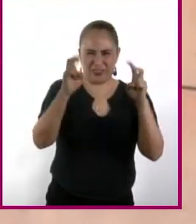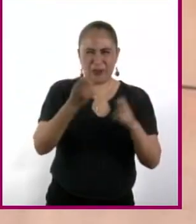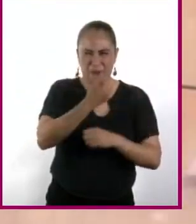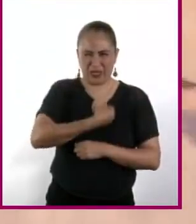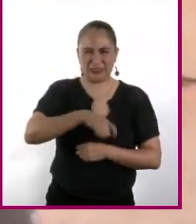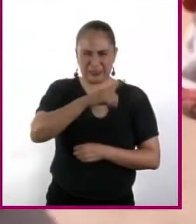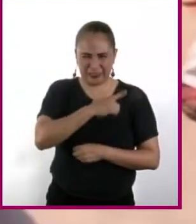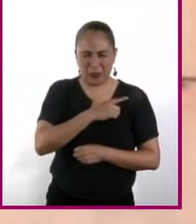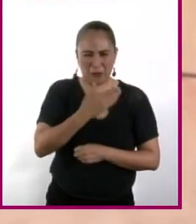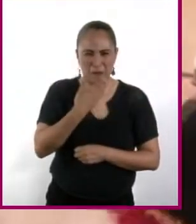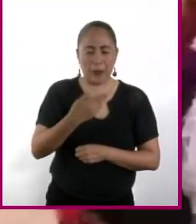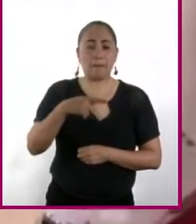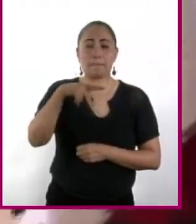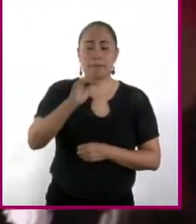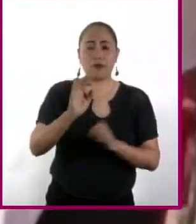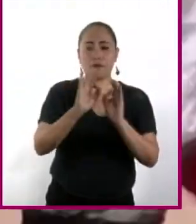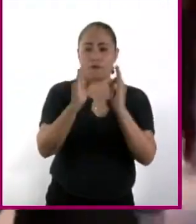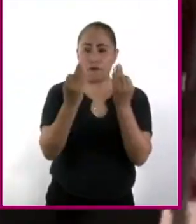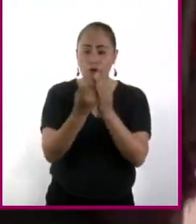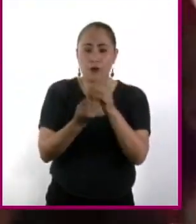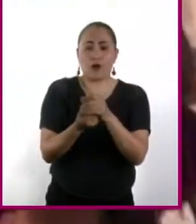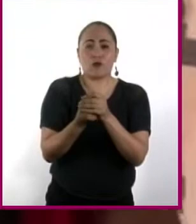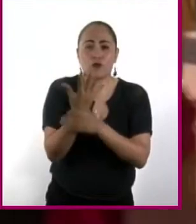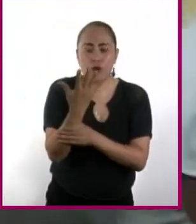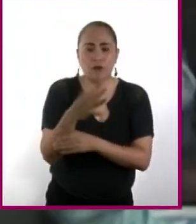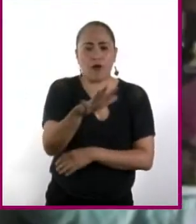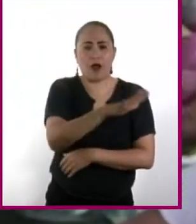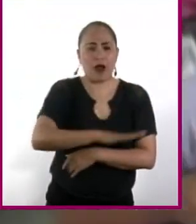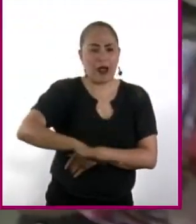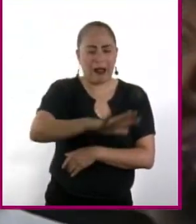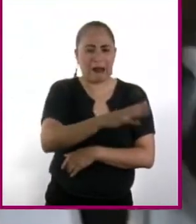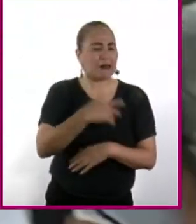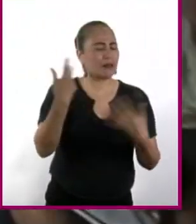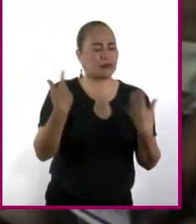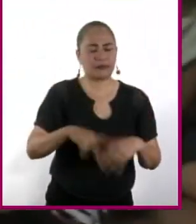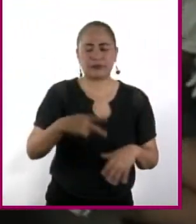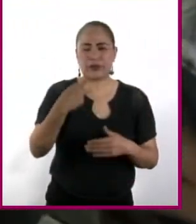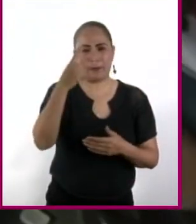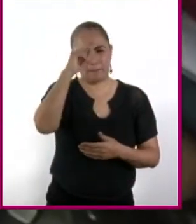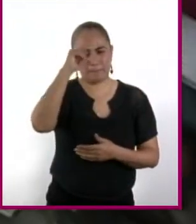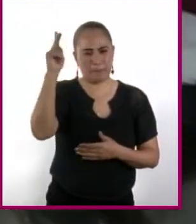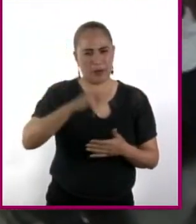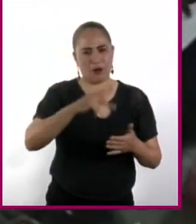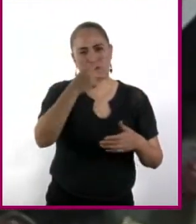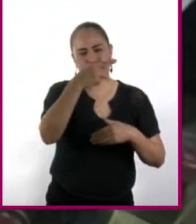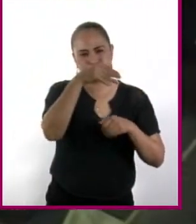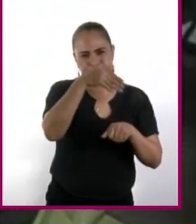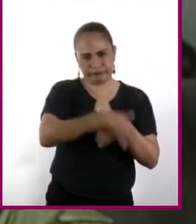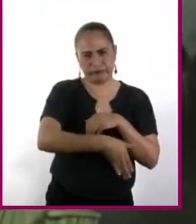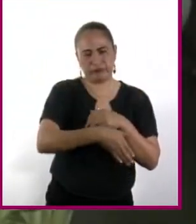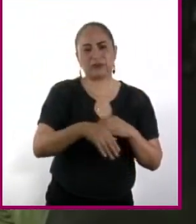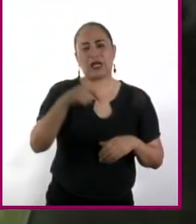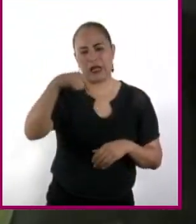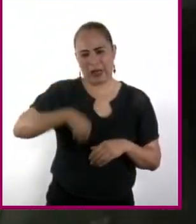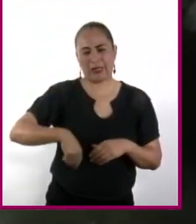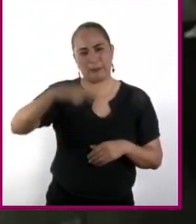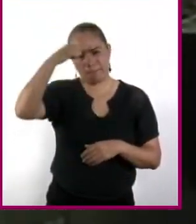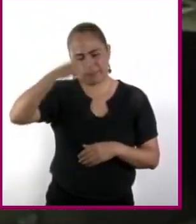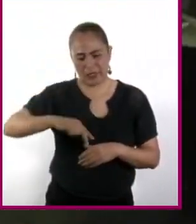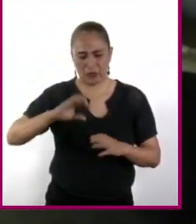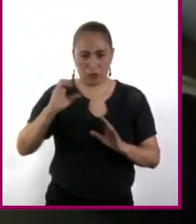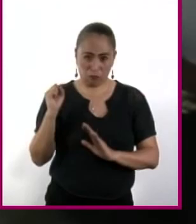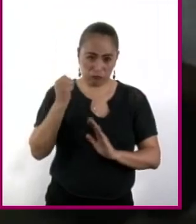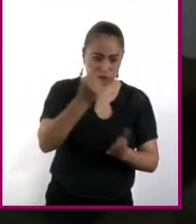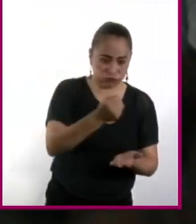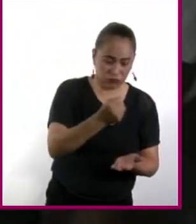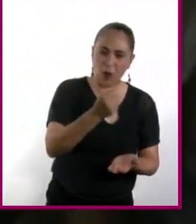embargo, a partir del nuevo modelo económico, esta área ha sido de las que más ha sufrido recortes presupuestales en México y en el mundo, por lo cual